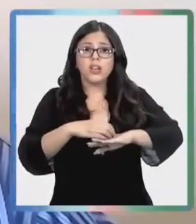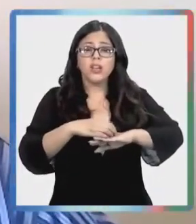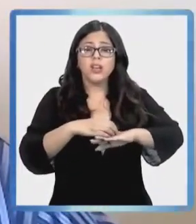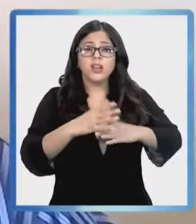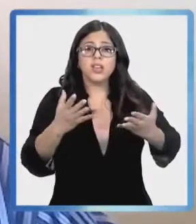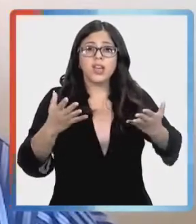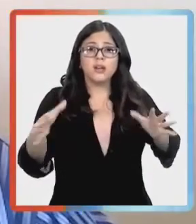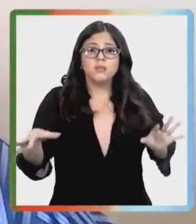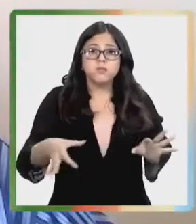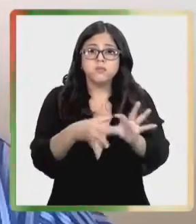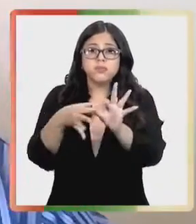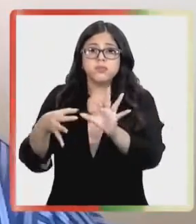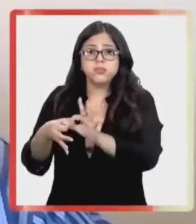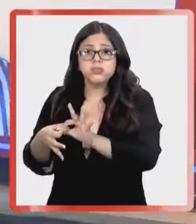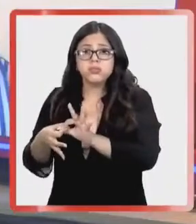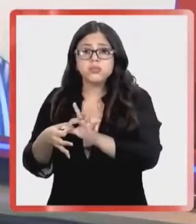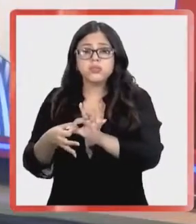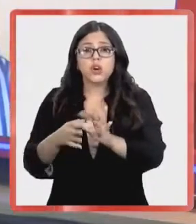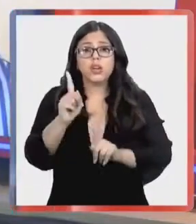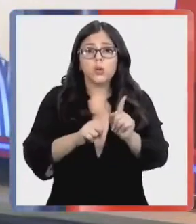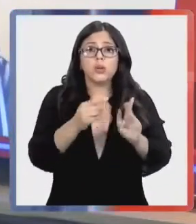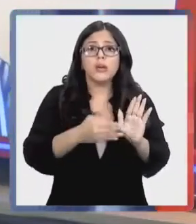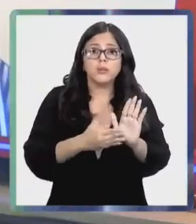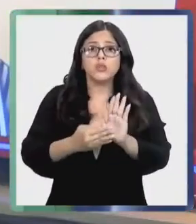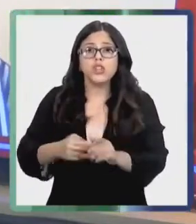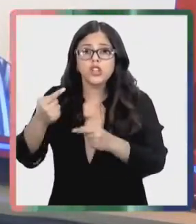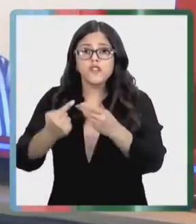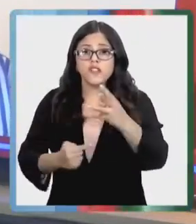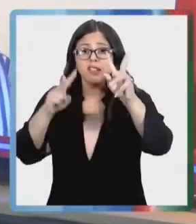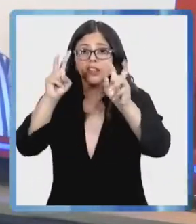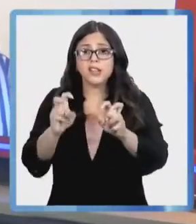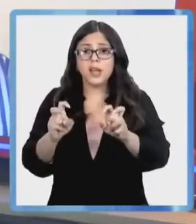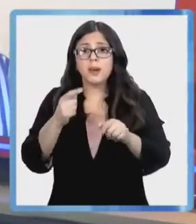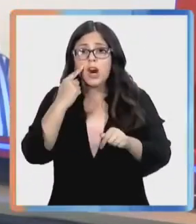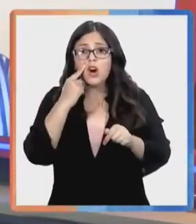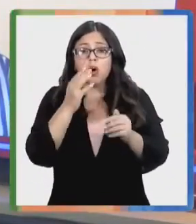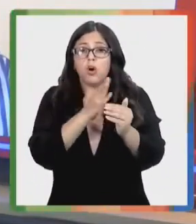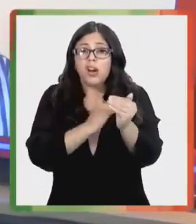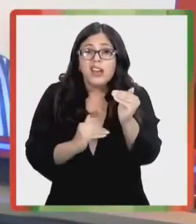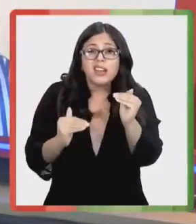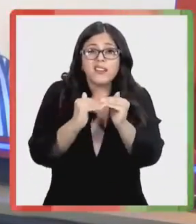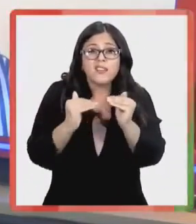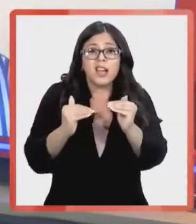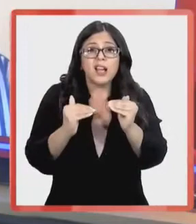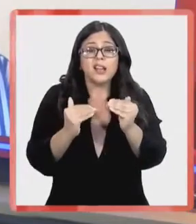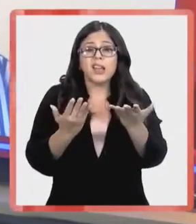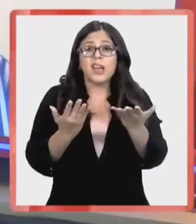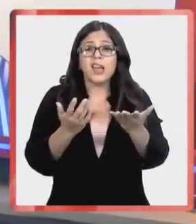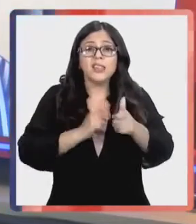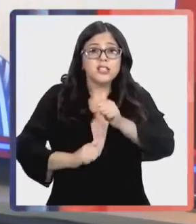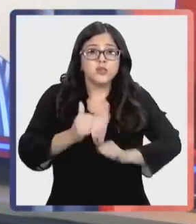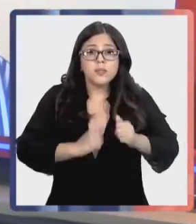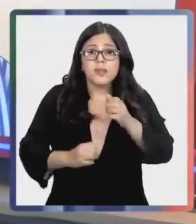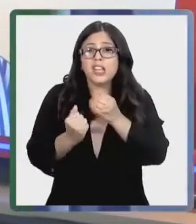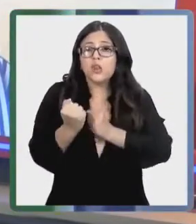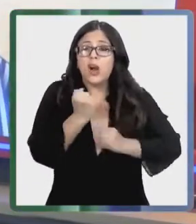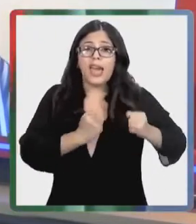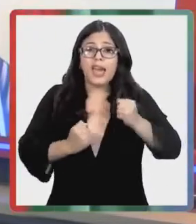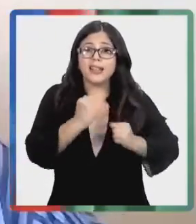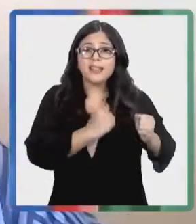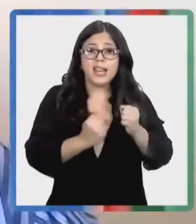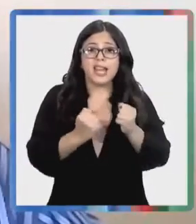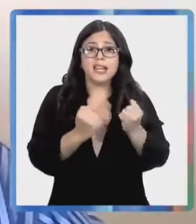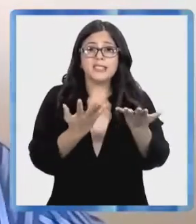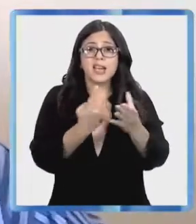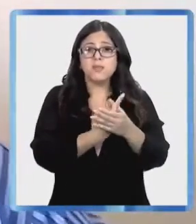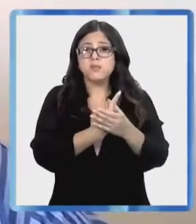distintas agrupaciones de mujeres, porque ellas han visibilizado mucho el tema, que el nivel de sufrimiento, de estrés, de segregación, incluso